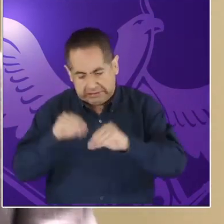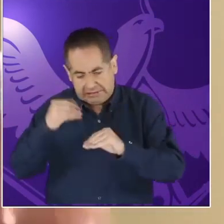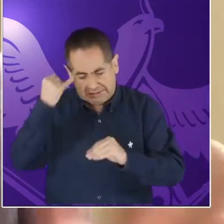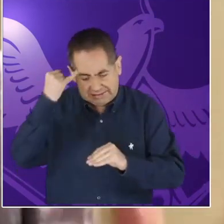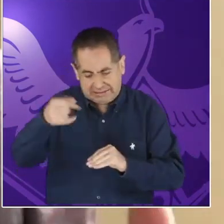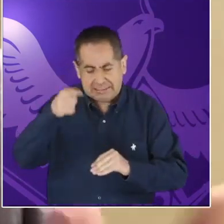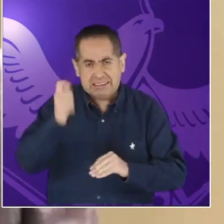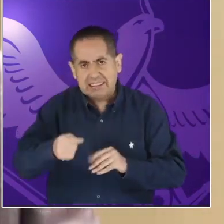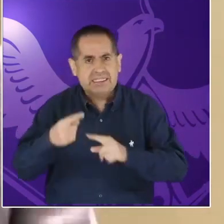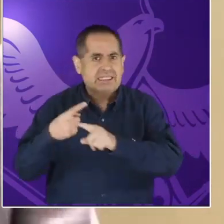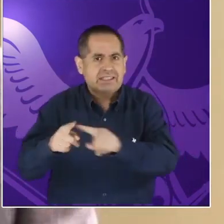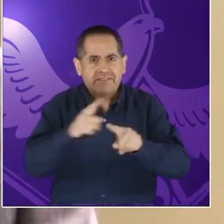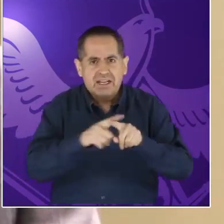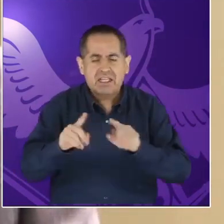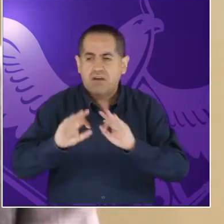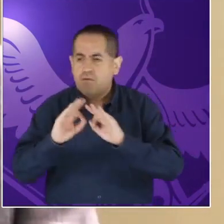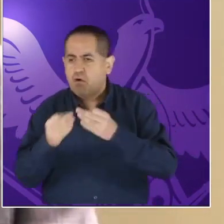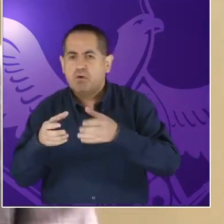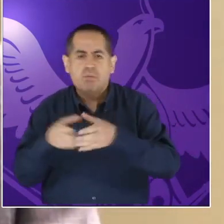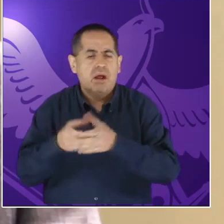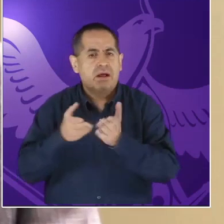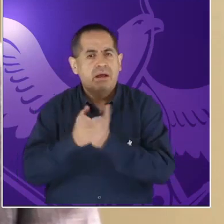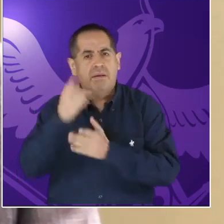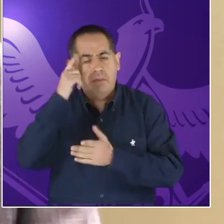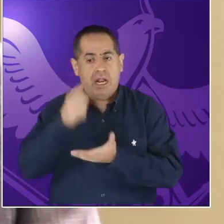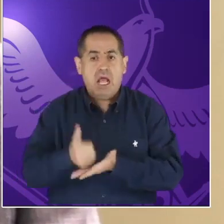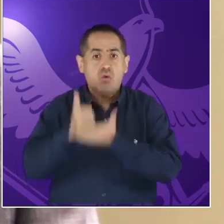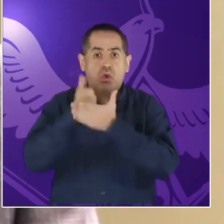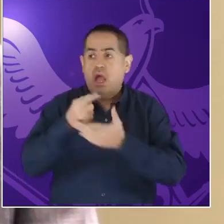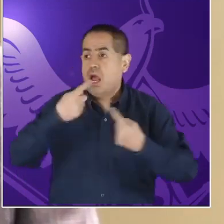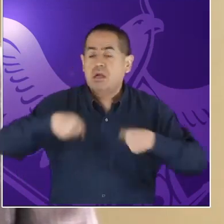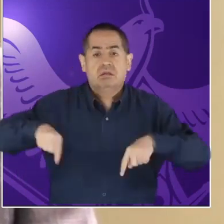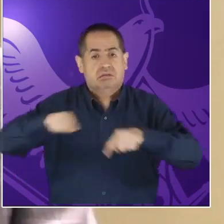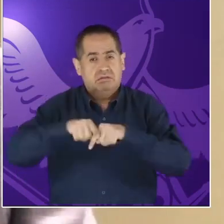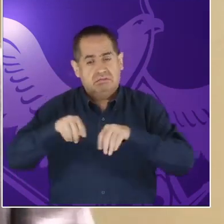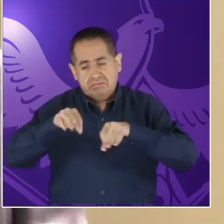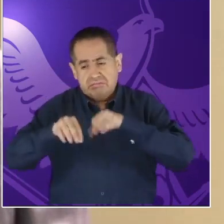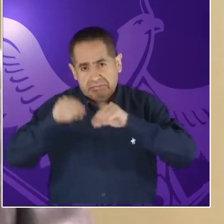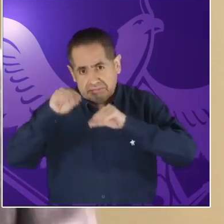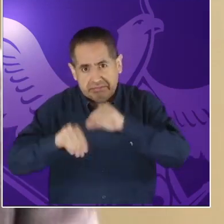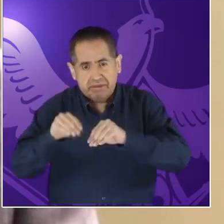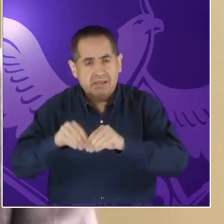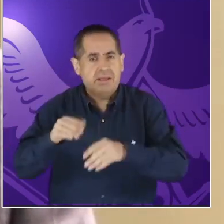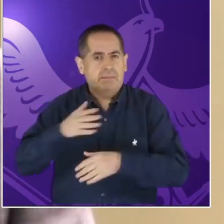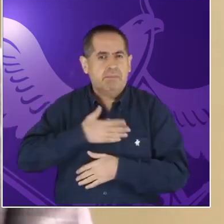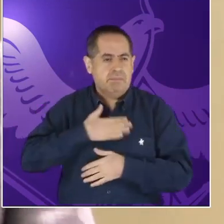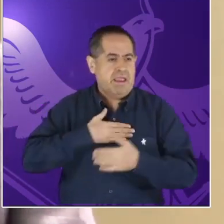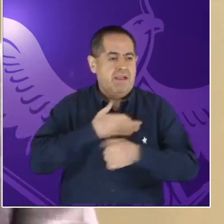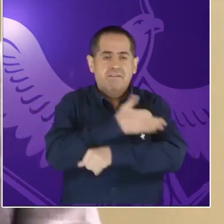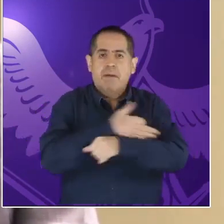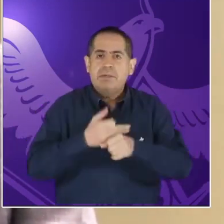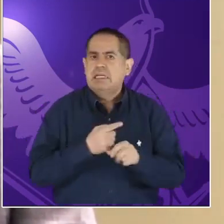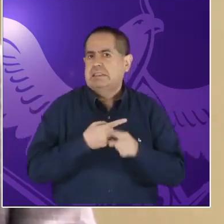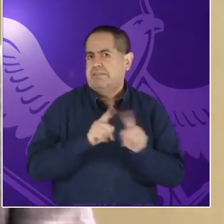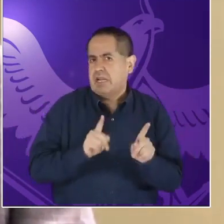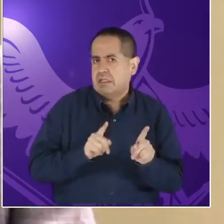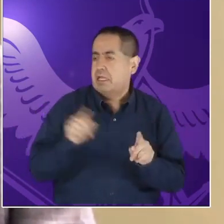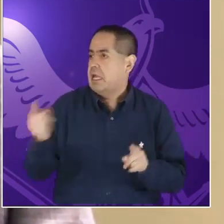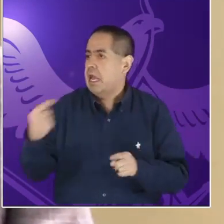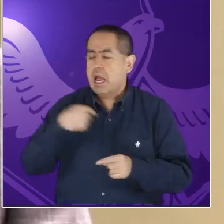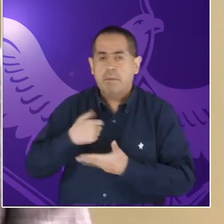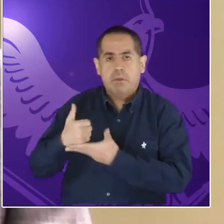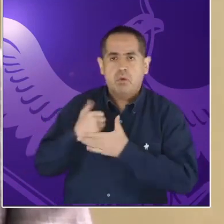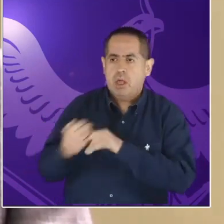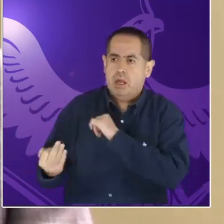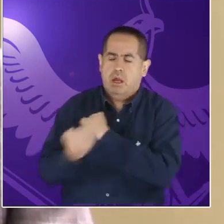ir confeccionando, digamos, distintas maneras para ayudarnos a quienes tenemos núcleos familiares diversos,